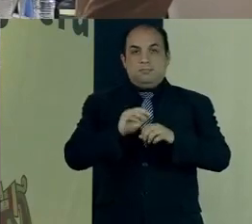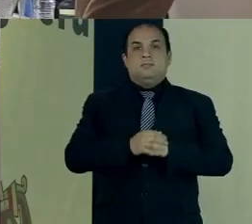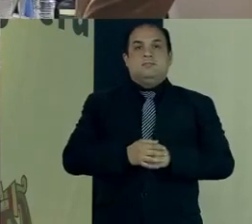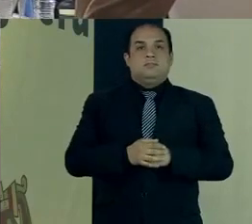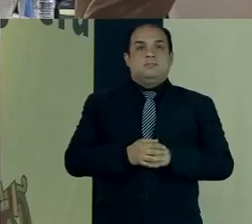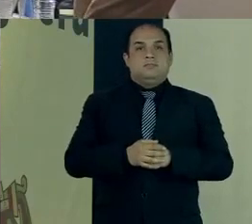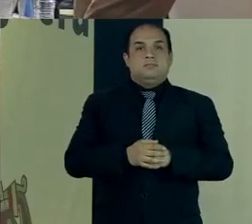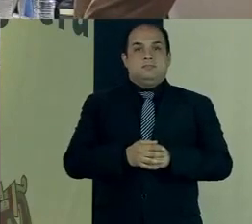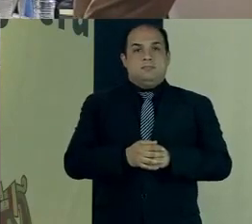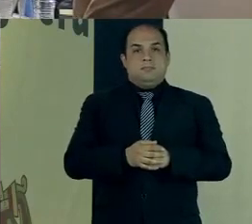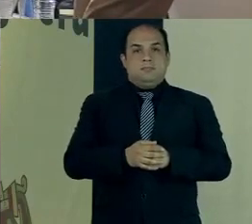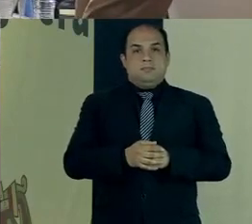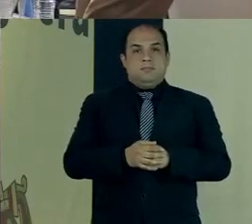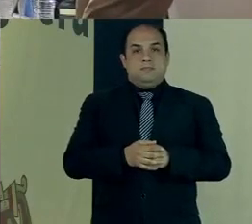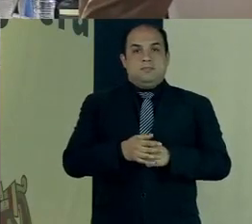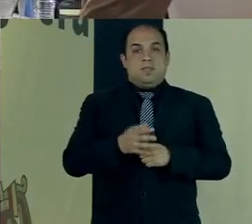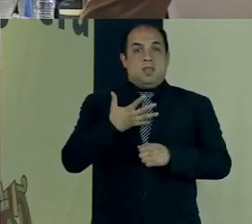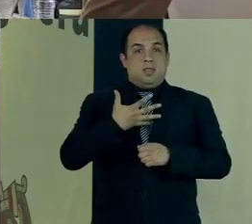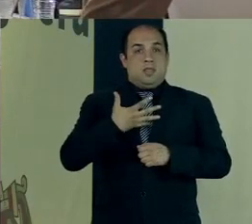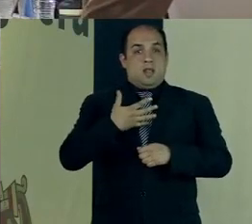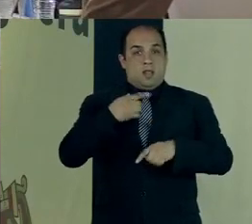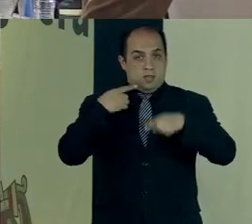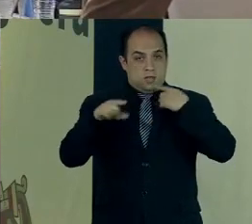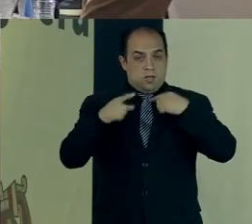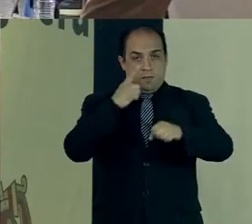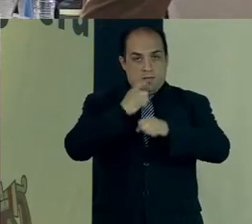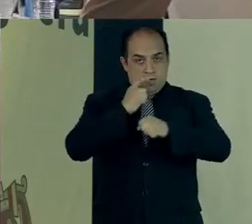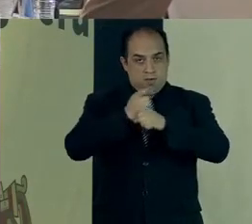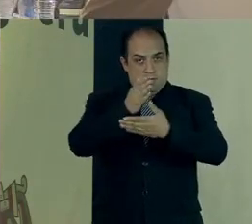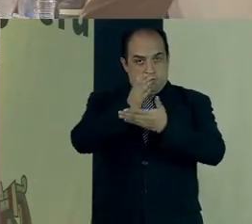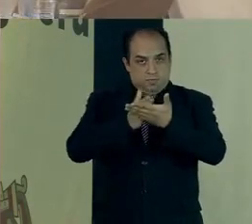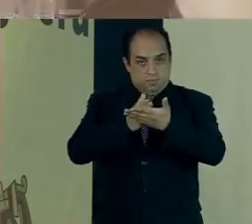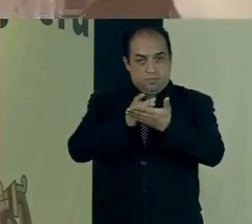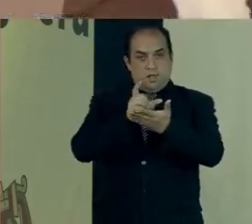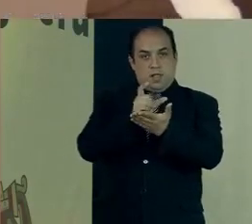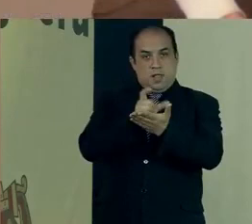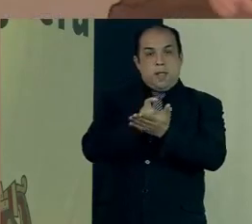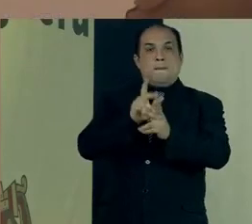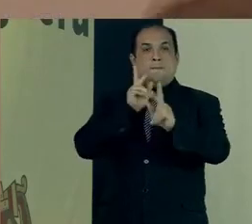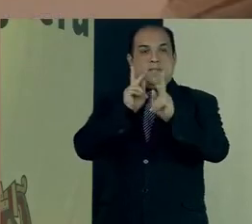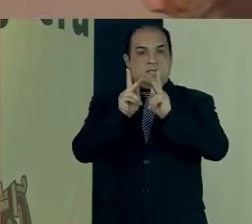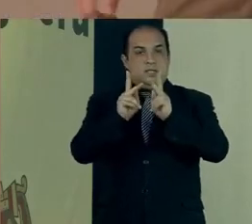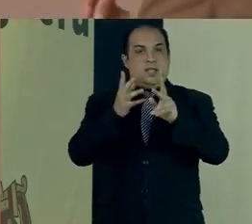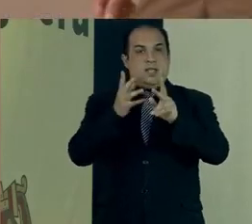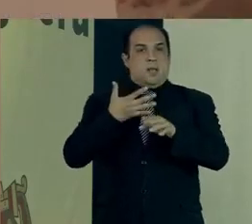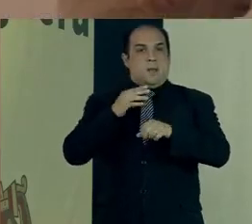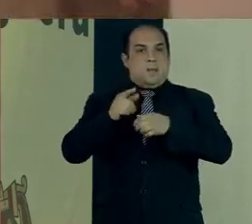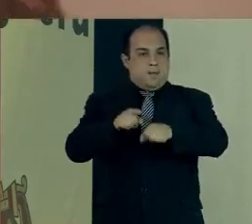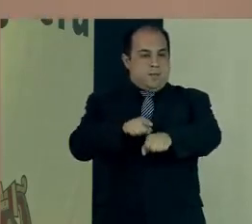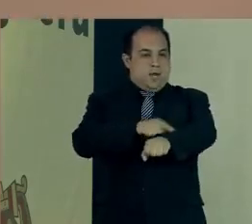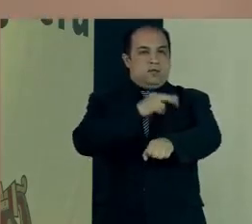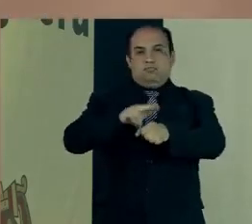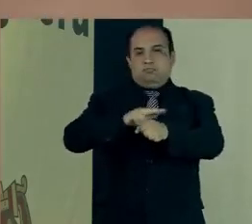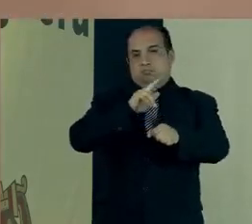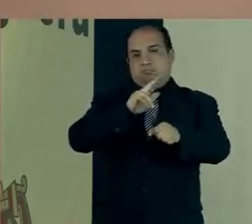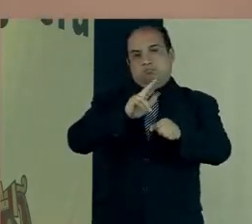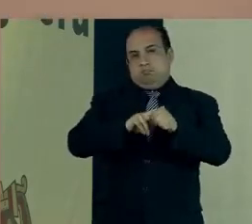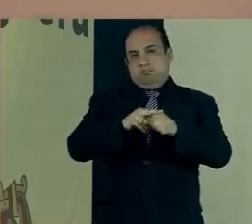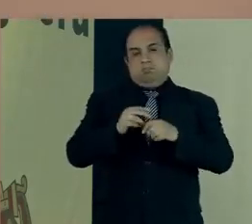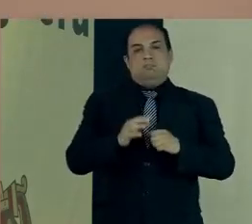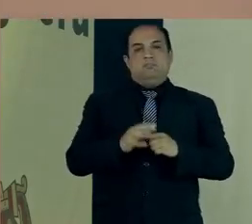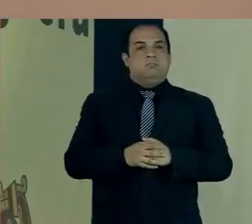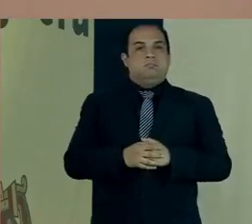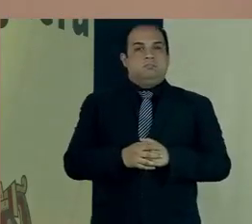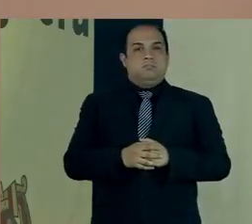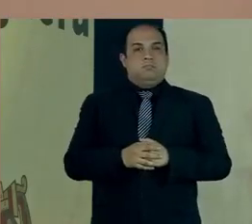poner a conversación la discusión primero en la primera parte de esta charla que va a ser un poco más larga de lo habitual